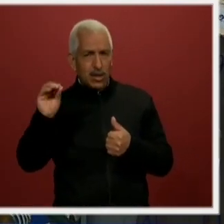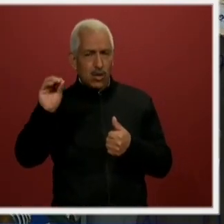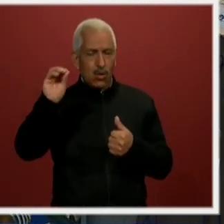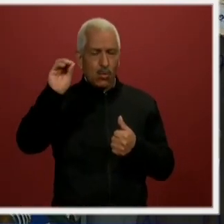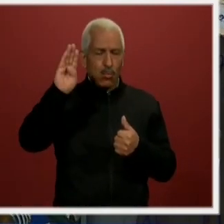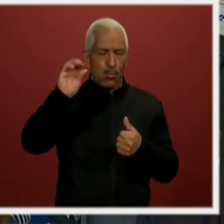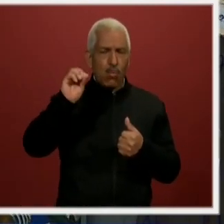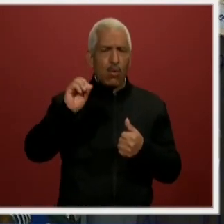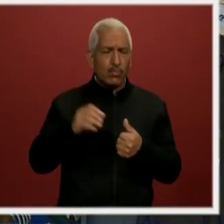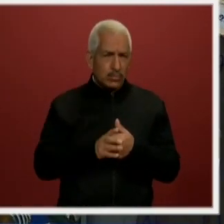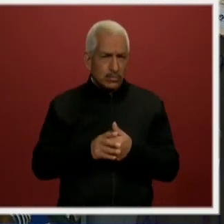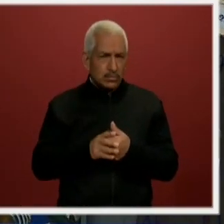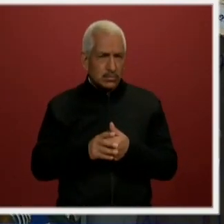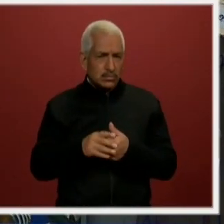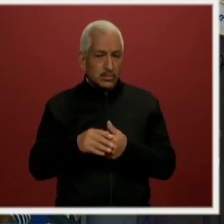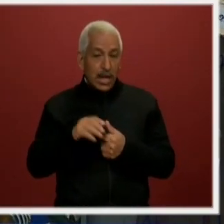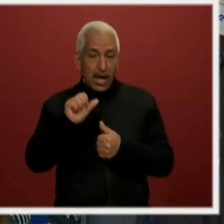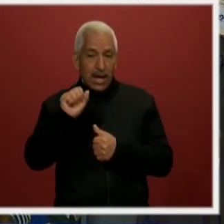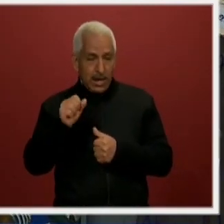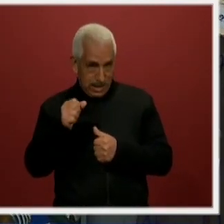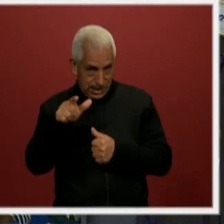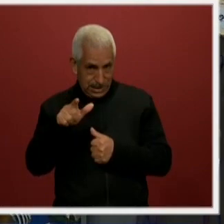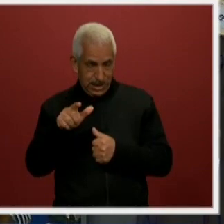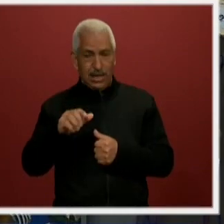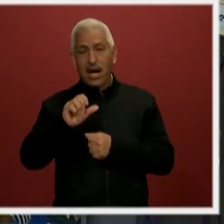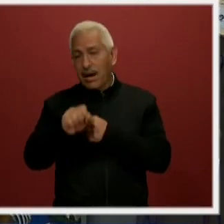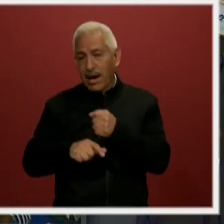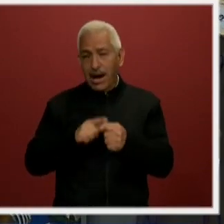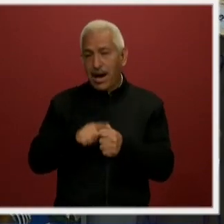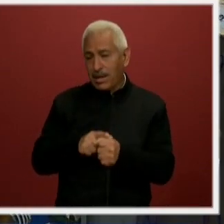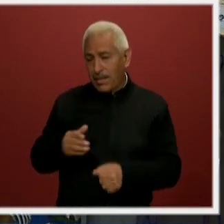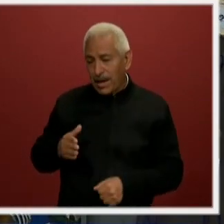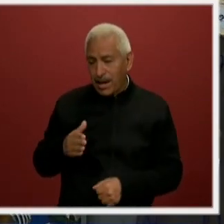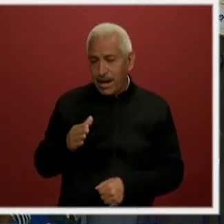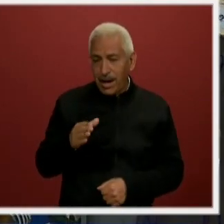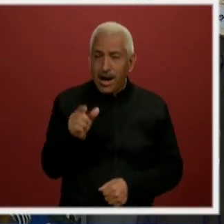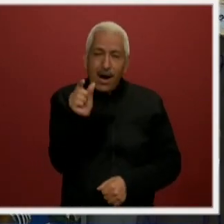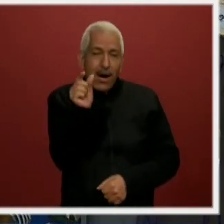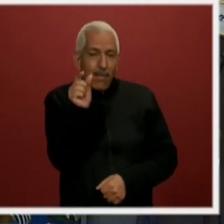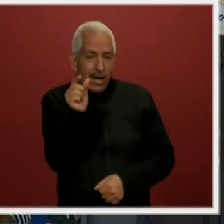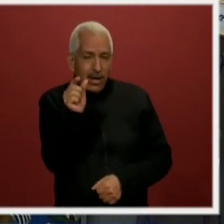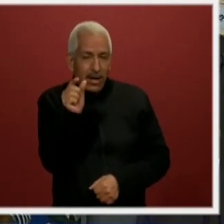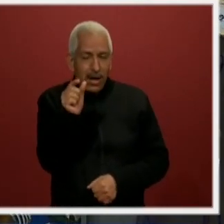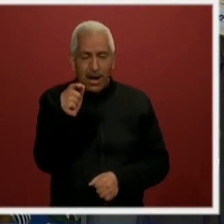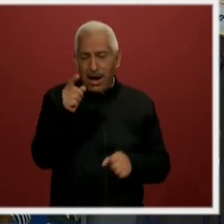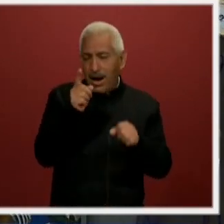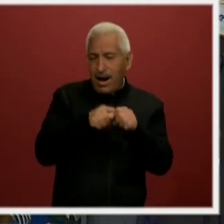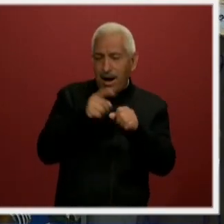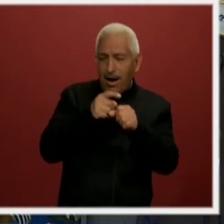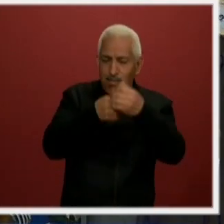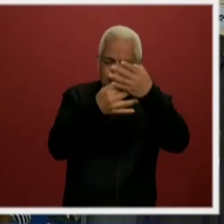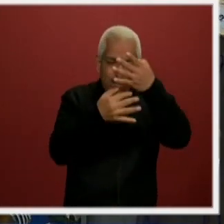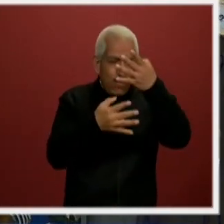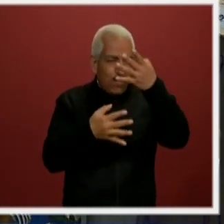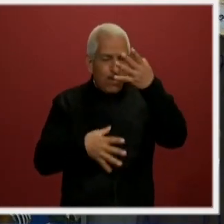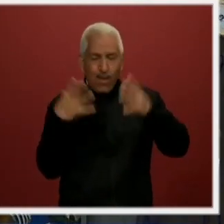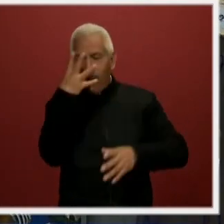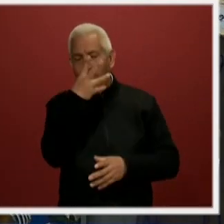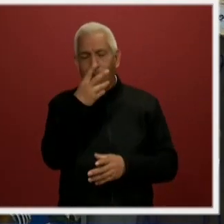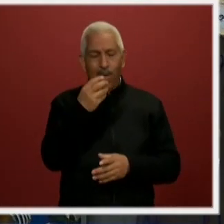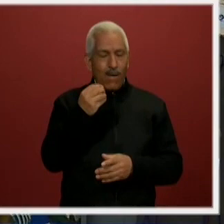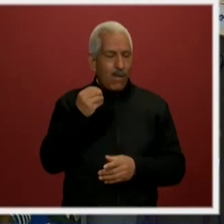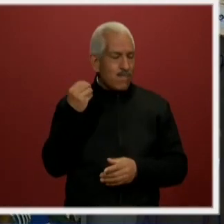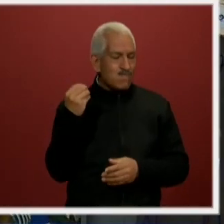es un animal muy bonito muy pequeñito con muchos colores muy hermosos este pez globo